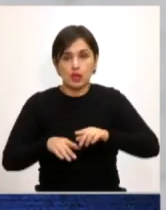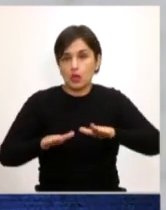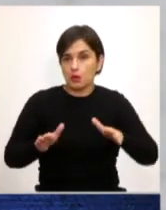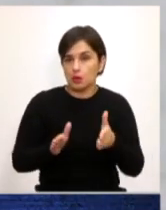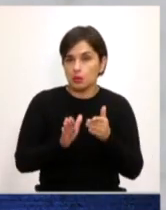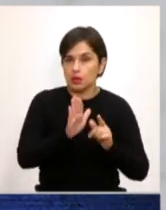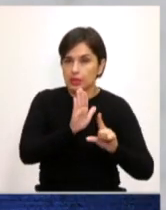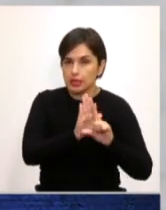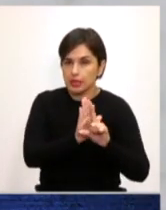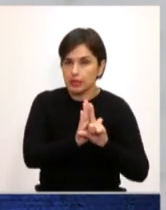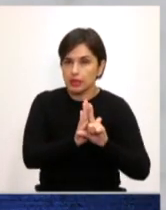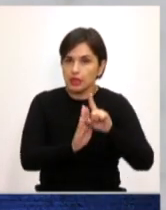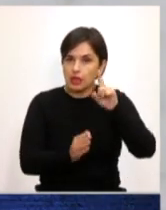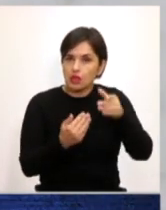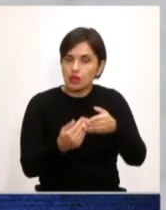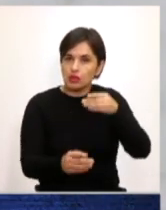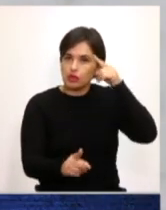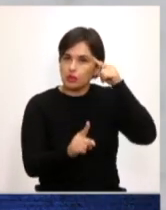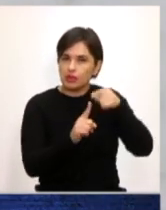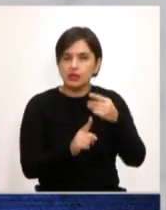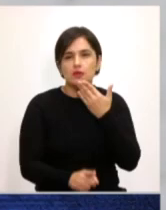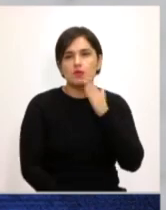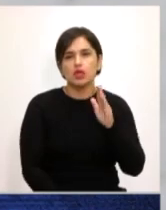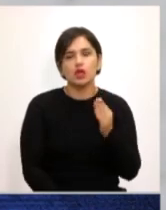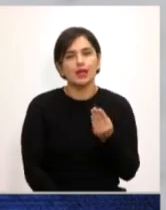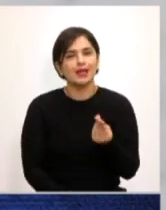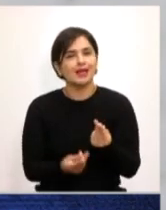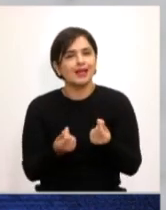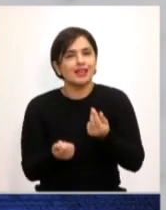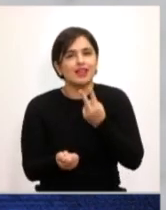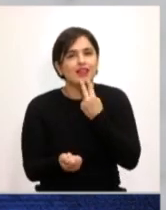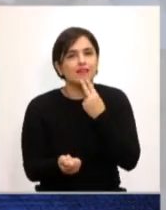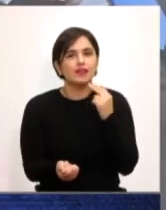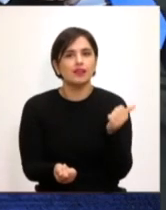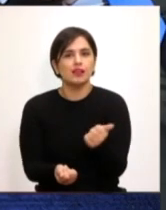leyes que buscan mejorar la calidad de vida de todos los chilenos.